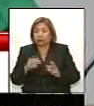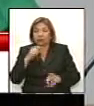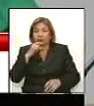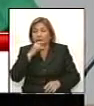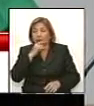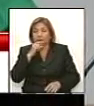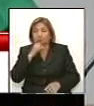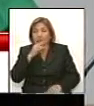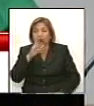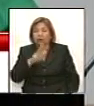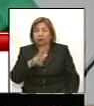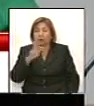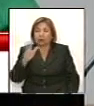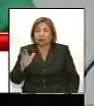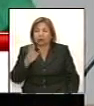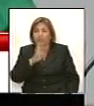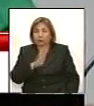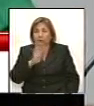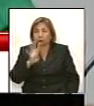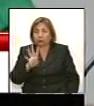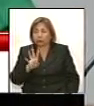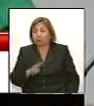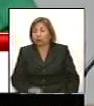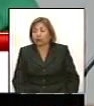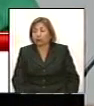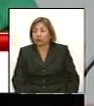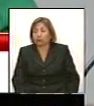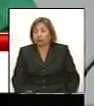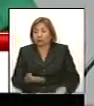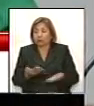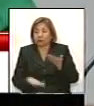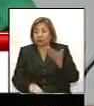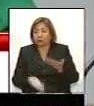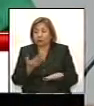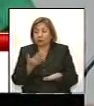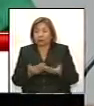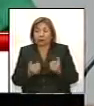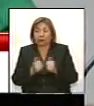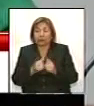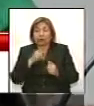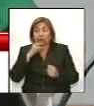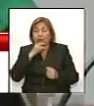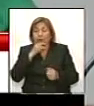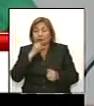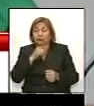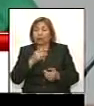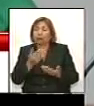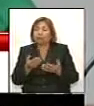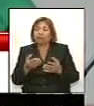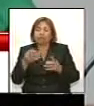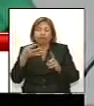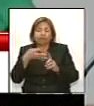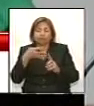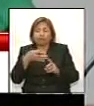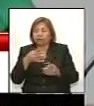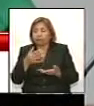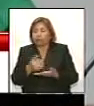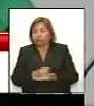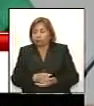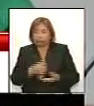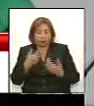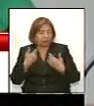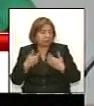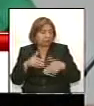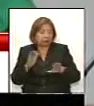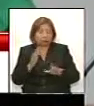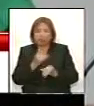mujeres, la 30.36.4, debería ser el marco en el cual, en los casos de las víctimas mujeres, se acojan estas denuncias,